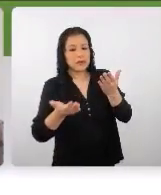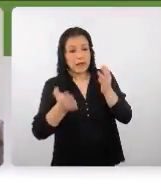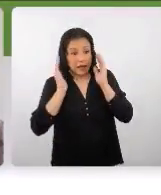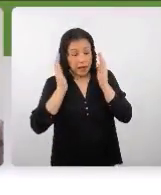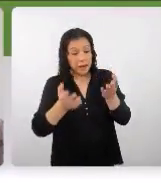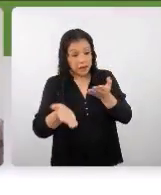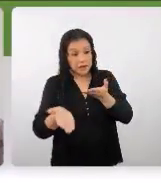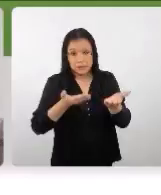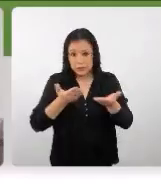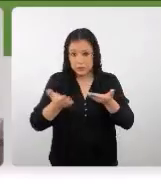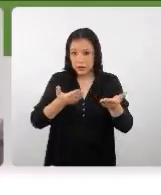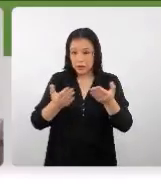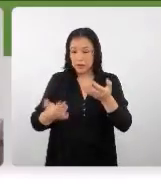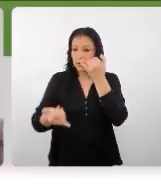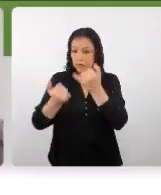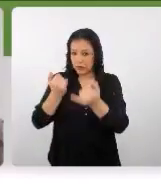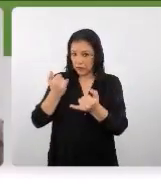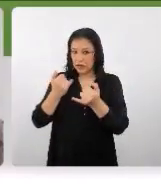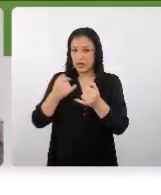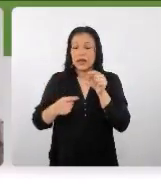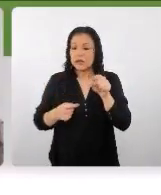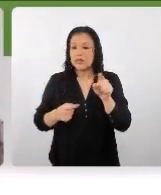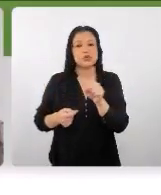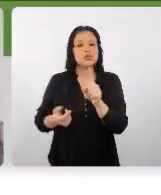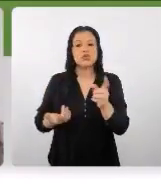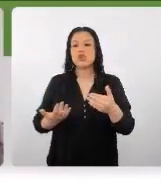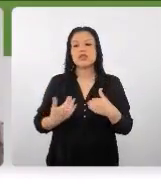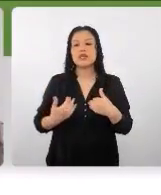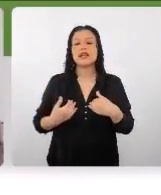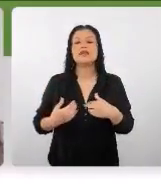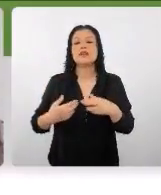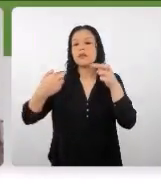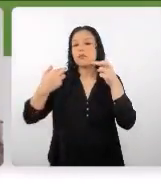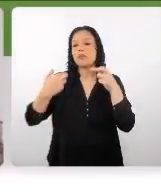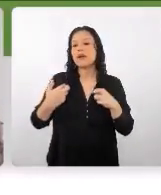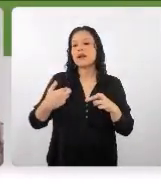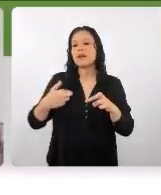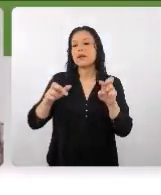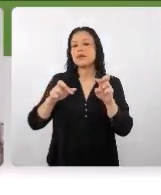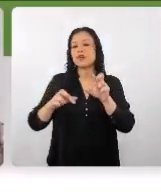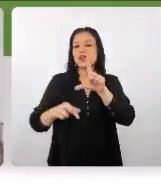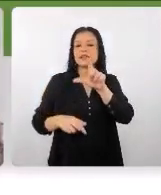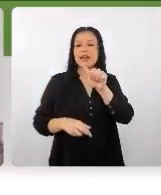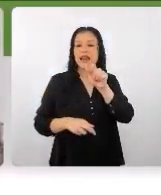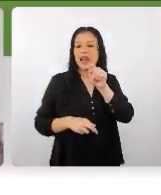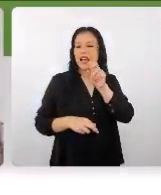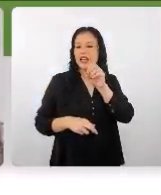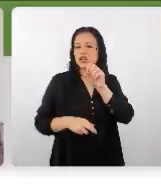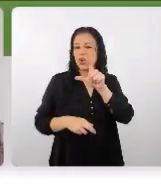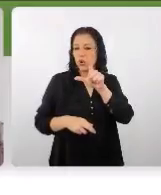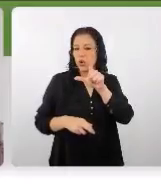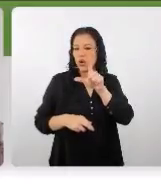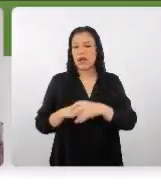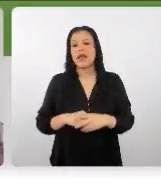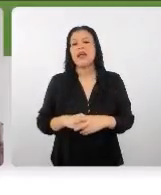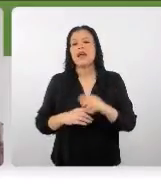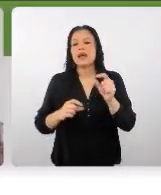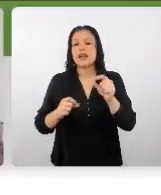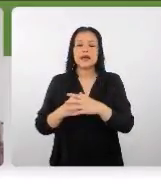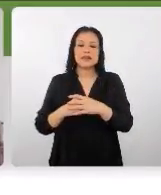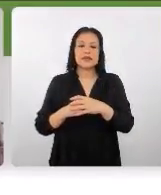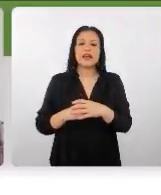consumidor final si es que tú no tienes este permiso que es el ATOL. El ATOL es el Air Travel